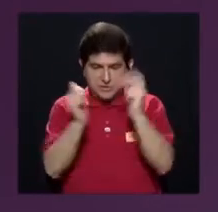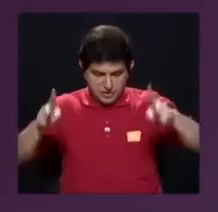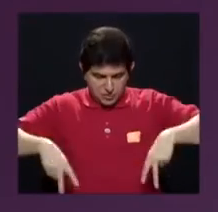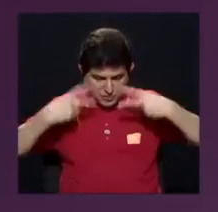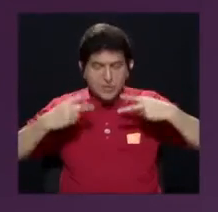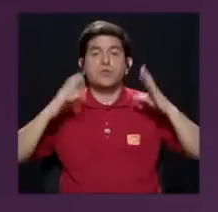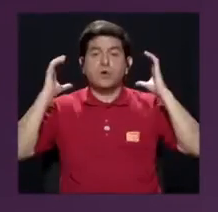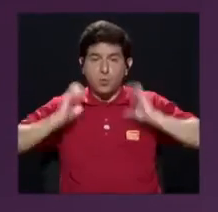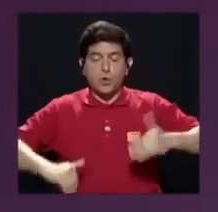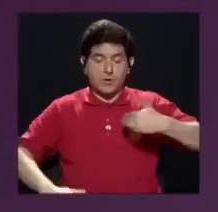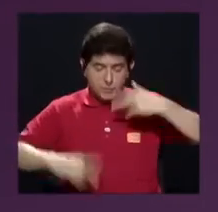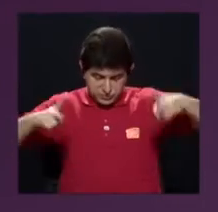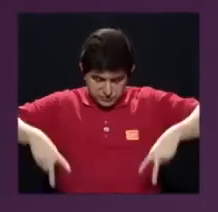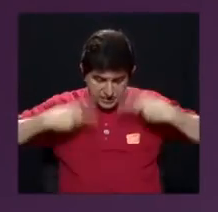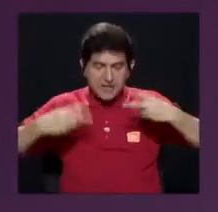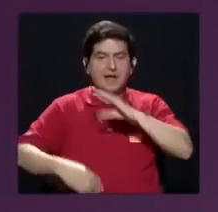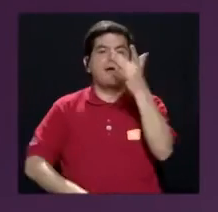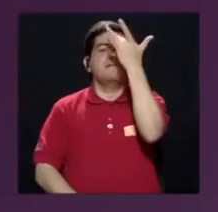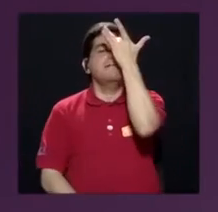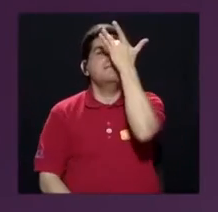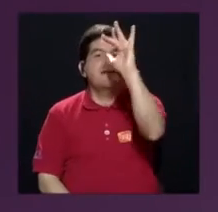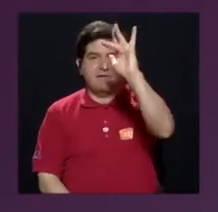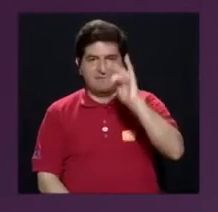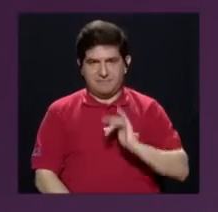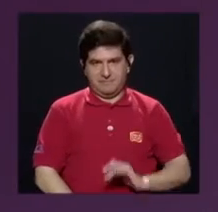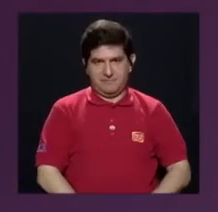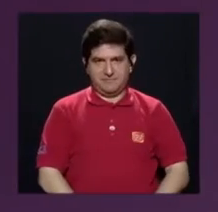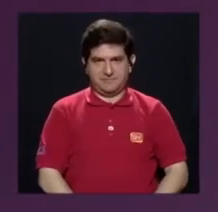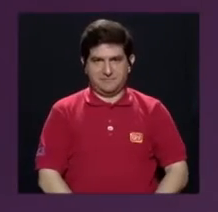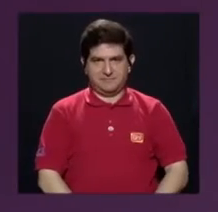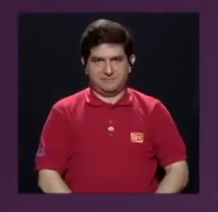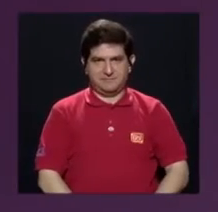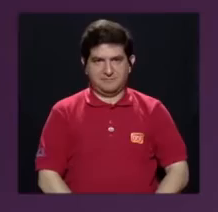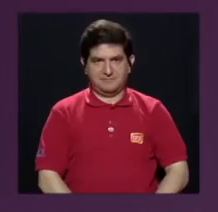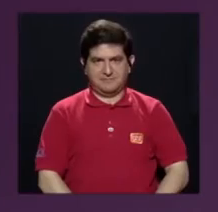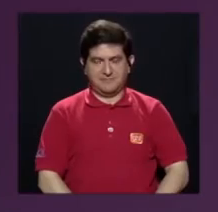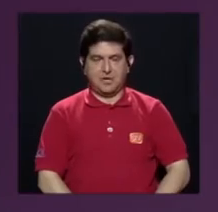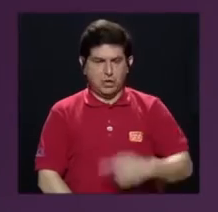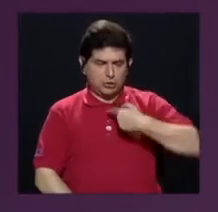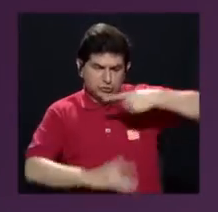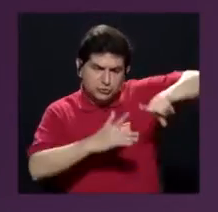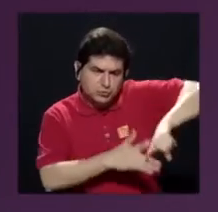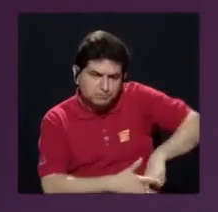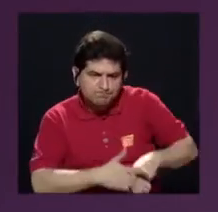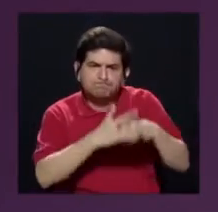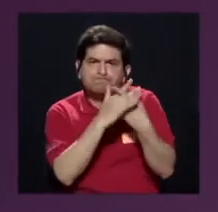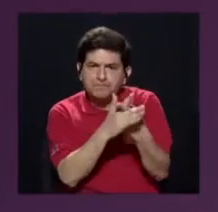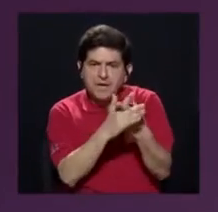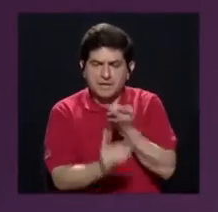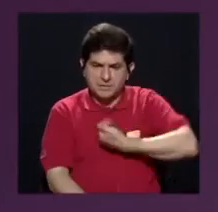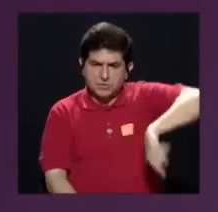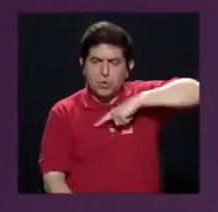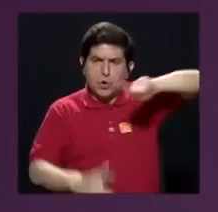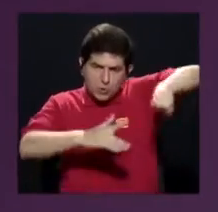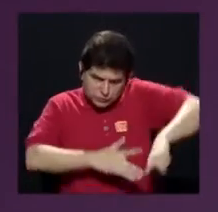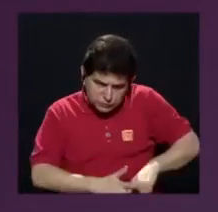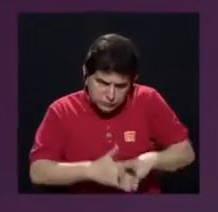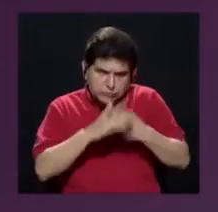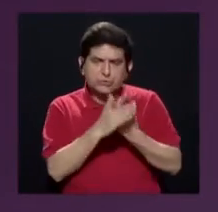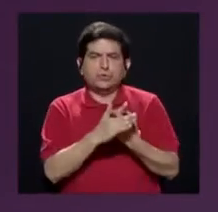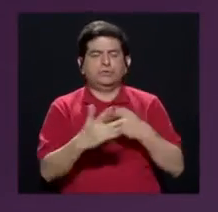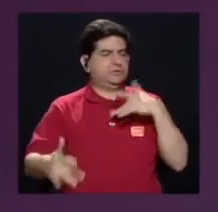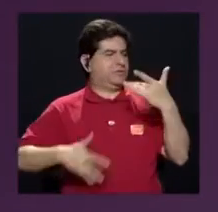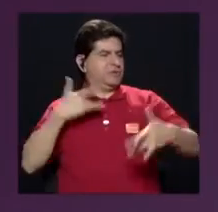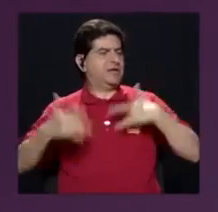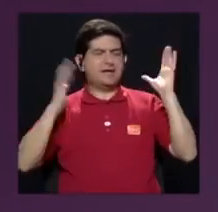cuerpos son vivos, por lo tanto son inteligentes. Entonces, si yo empiezo, o nosotras empezamos, a